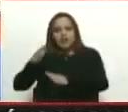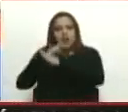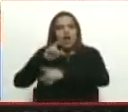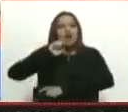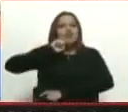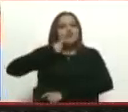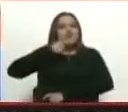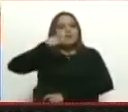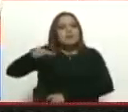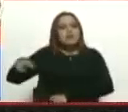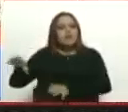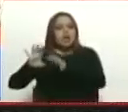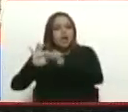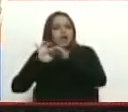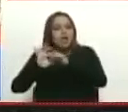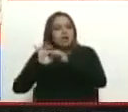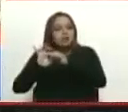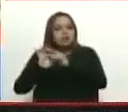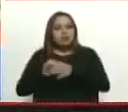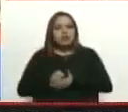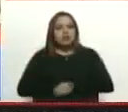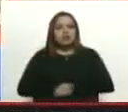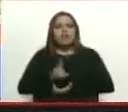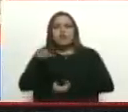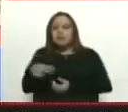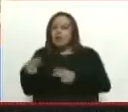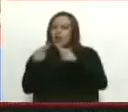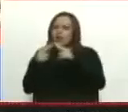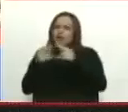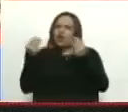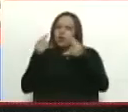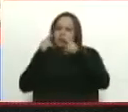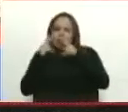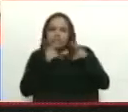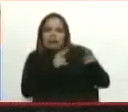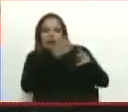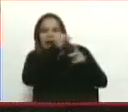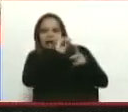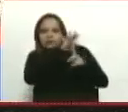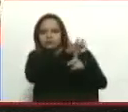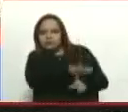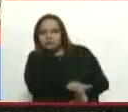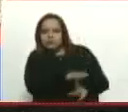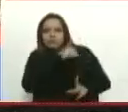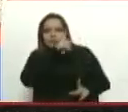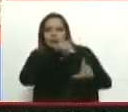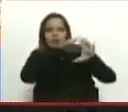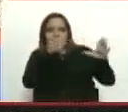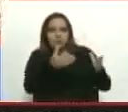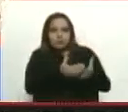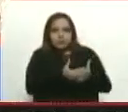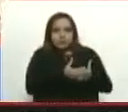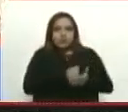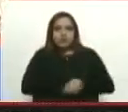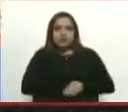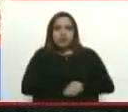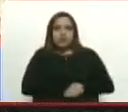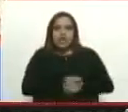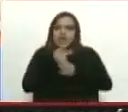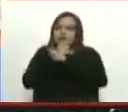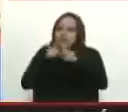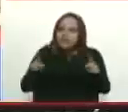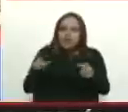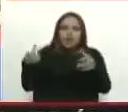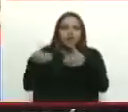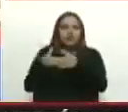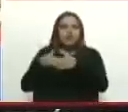aliados. Conoceré de qué manera esta visión hegemónica hace daño al mundo. Por lo contrario, mecanismos como las